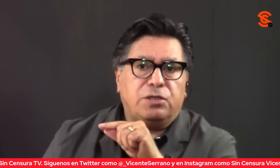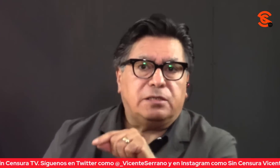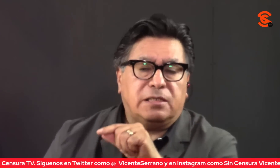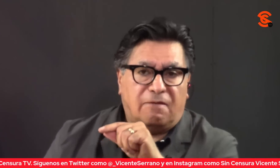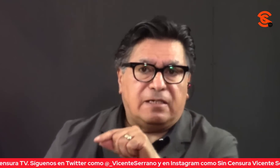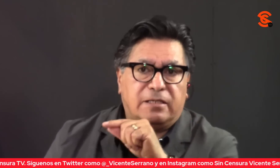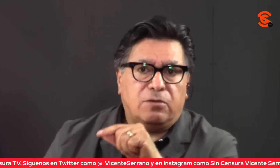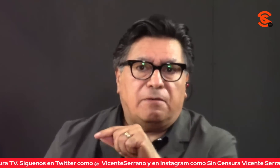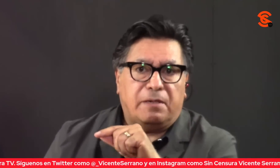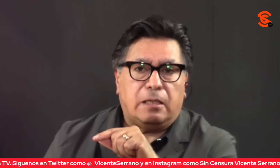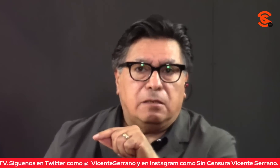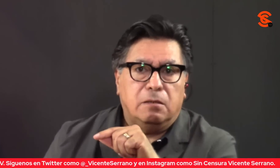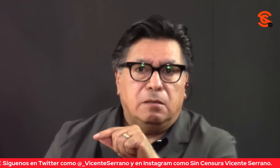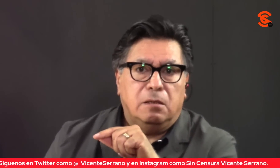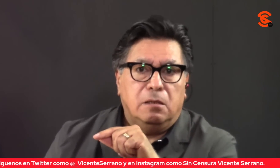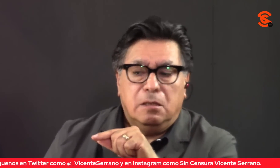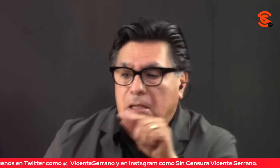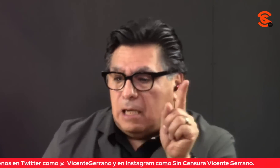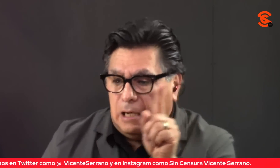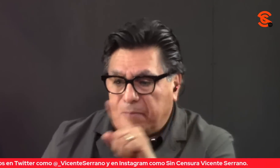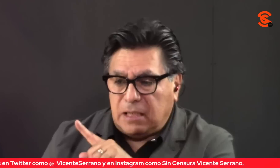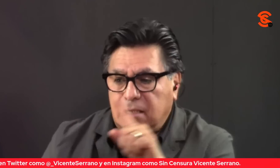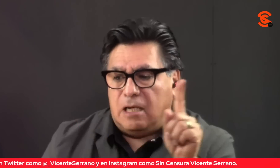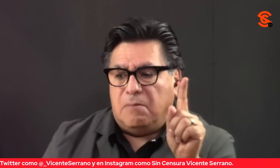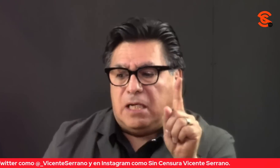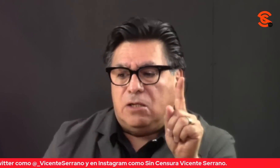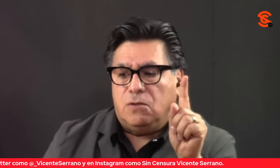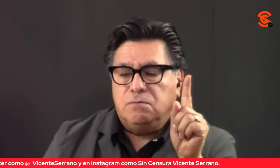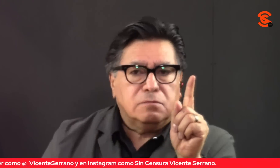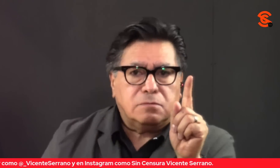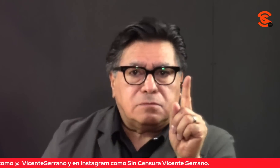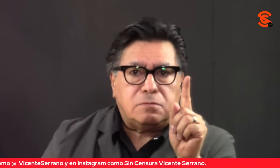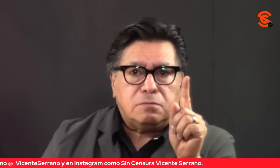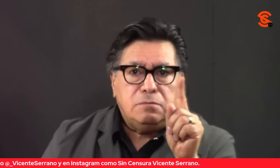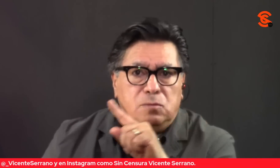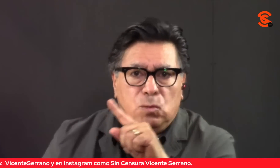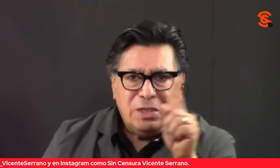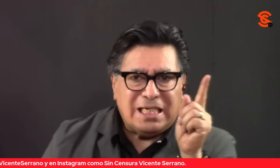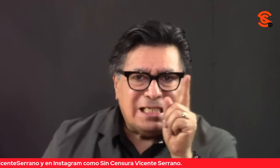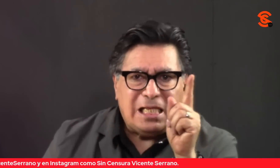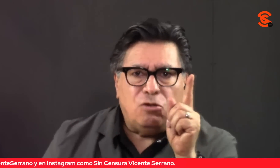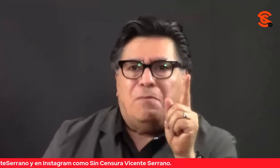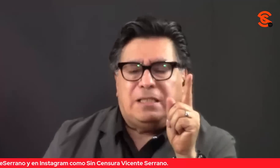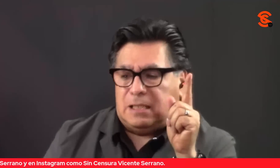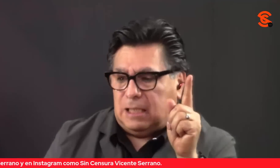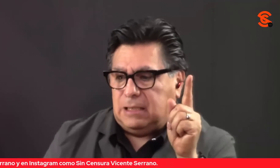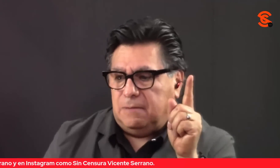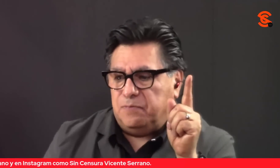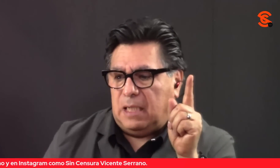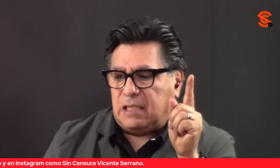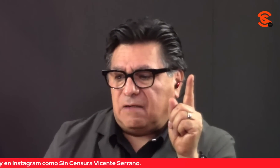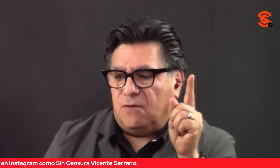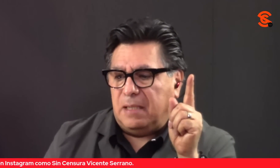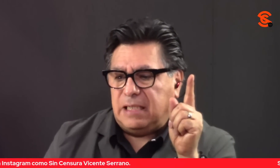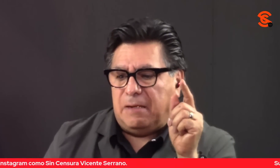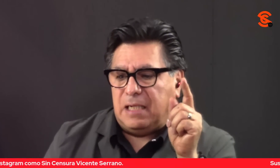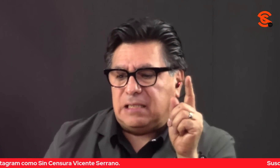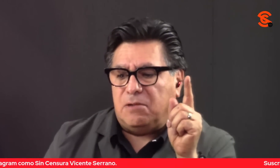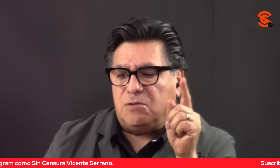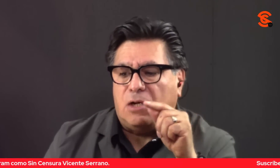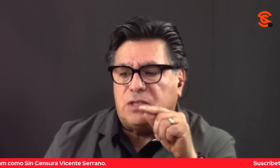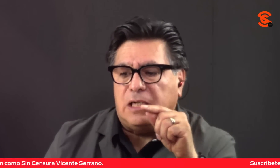Aquí Reuters está falseando la verdad. El presidente de México no es que esté dando marcha atrás a las